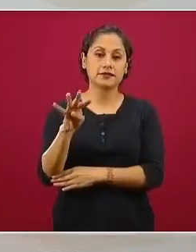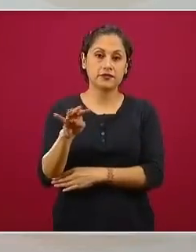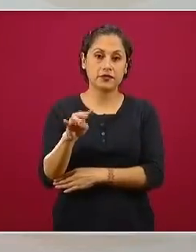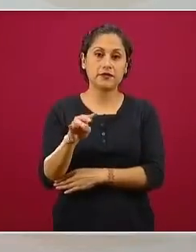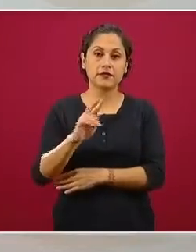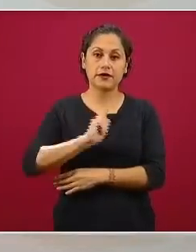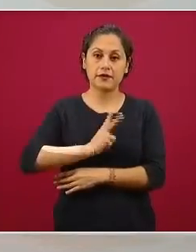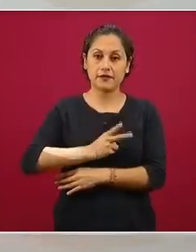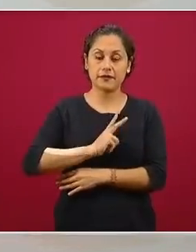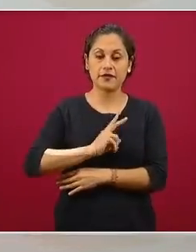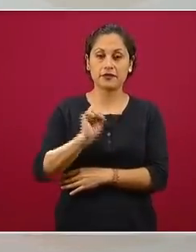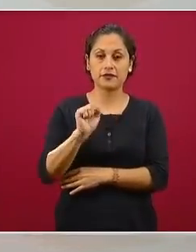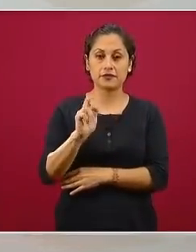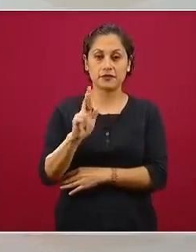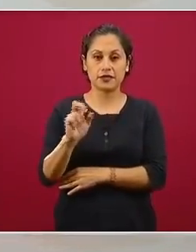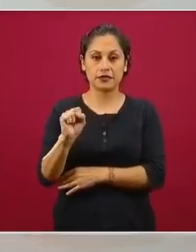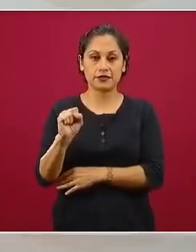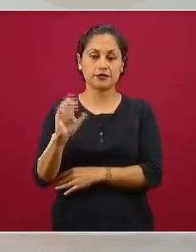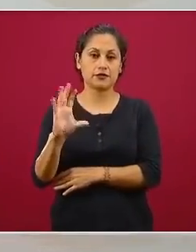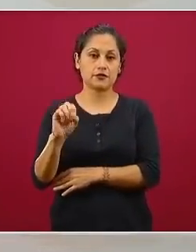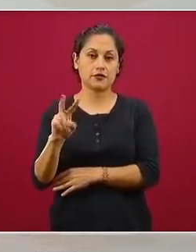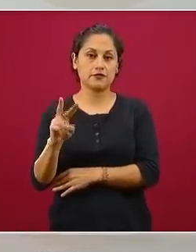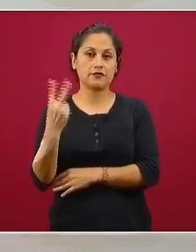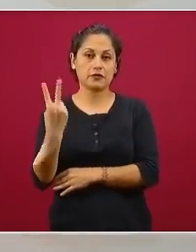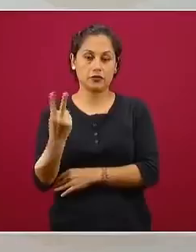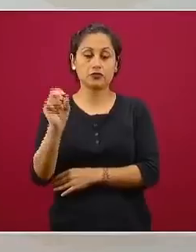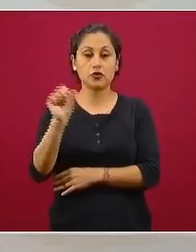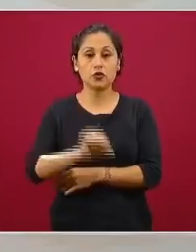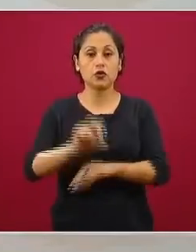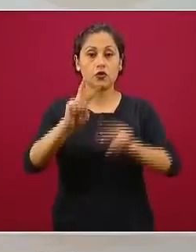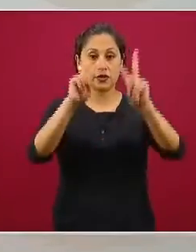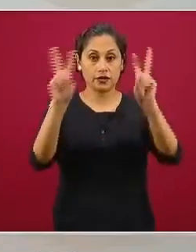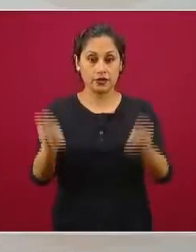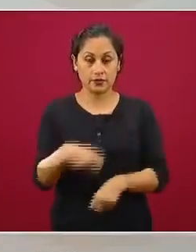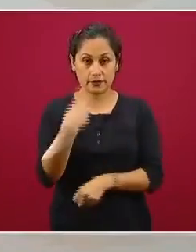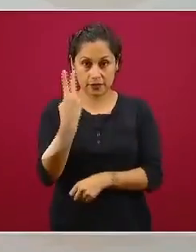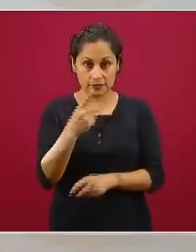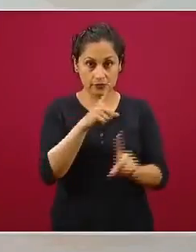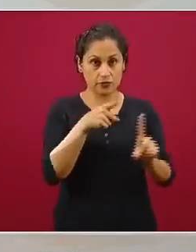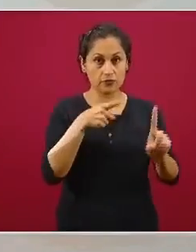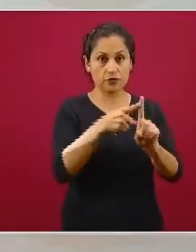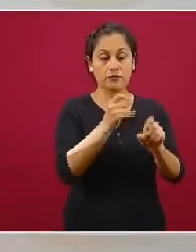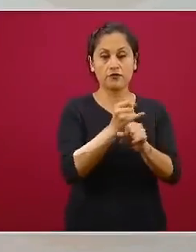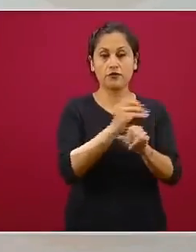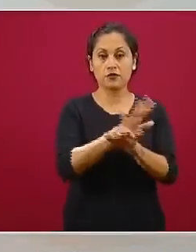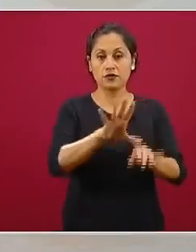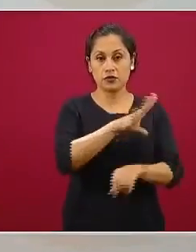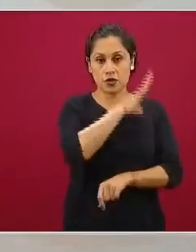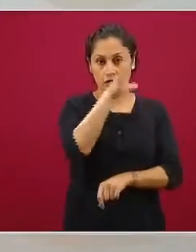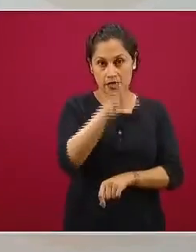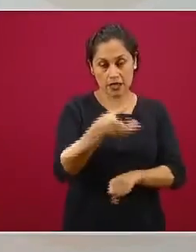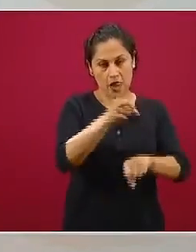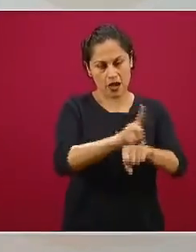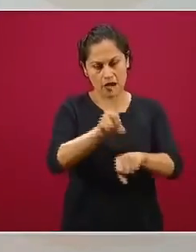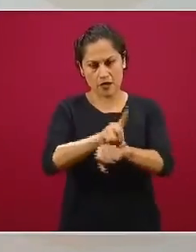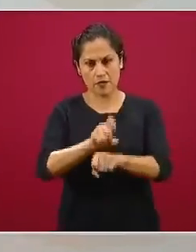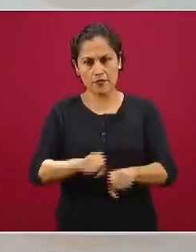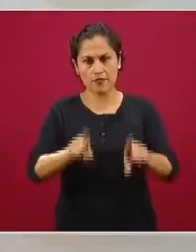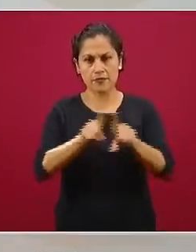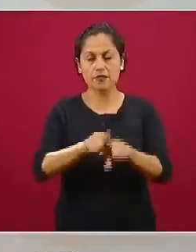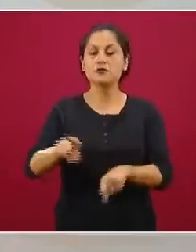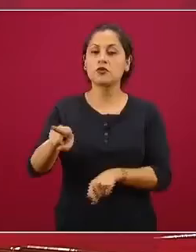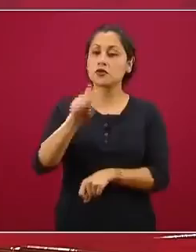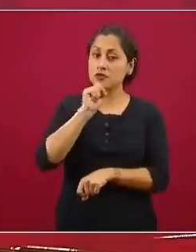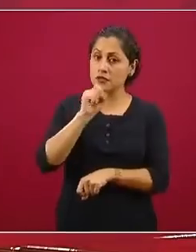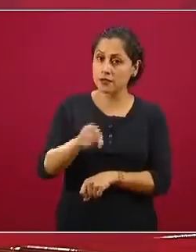SARS-CoV-2. Hoy vamos a tener 3 bloques temáticos. El primero es el informe técnico diario. El segundo, como ocurre cada